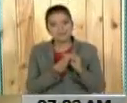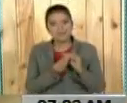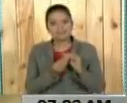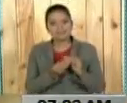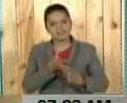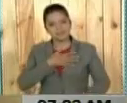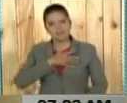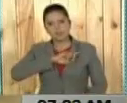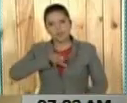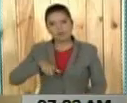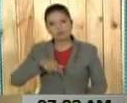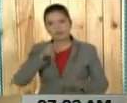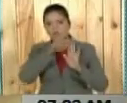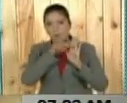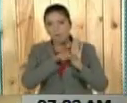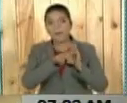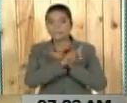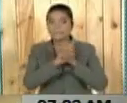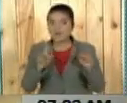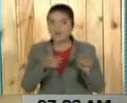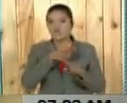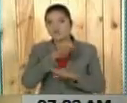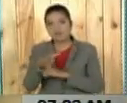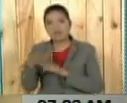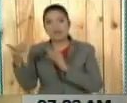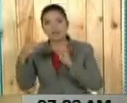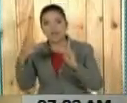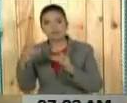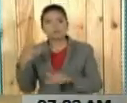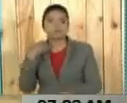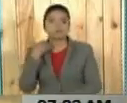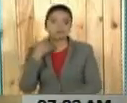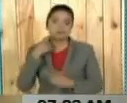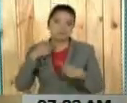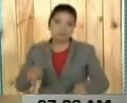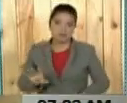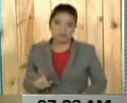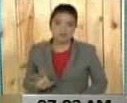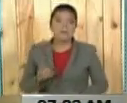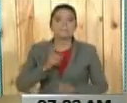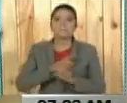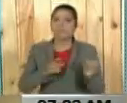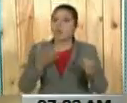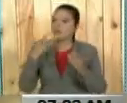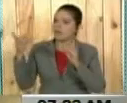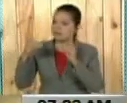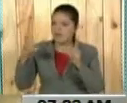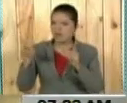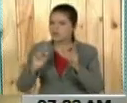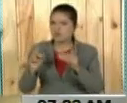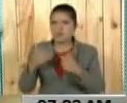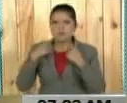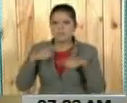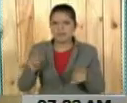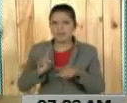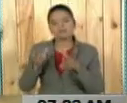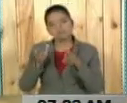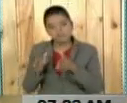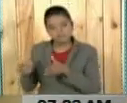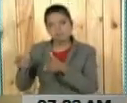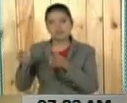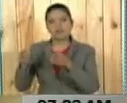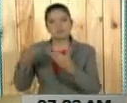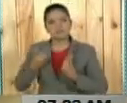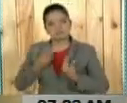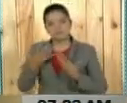y fracasaste. Pero si el diálogo no fracasa, si el diálogo de verdad abre un camino para Venezuela de convivencia,